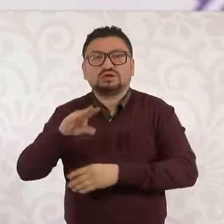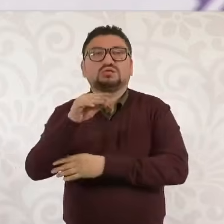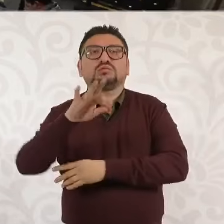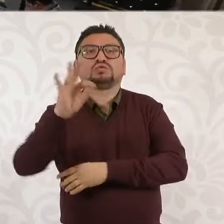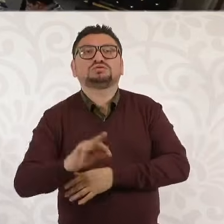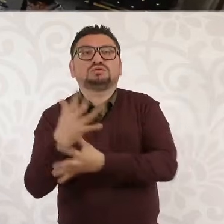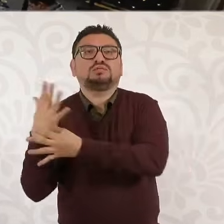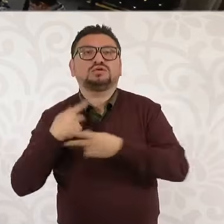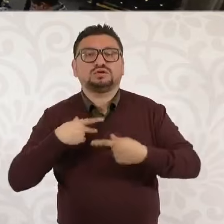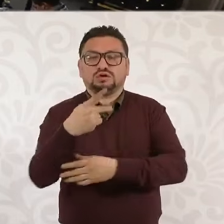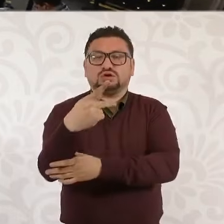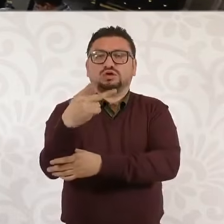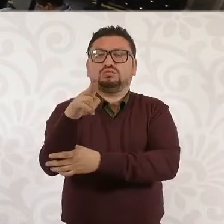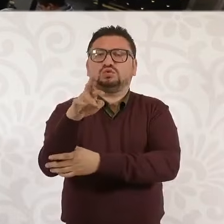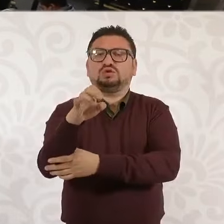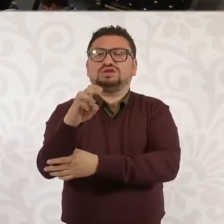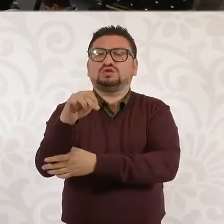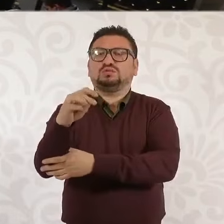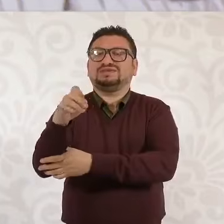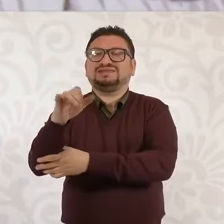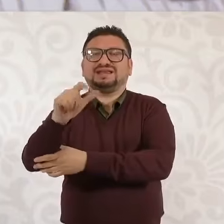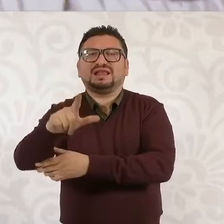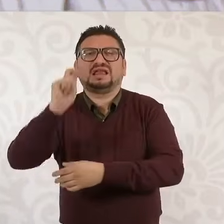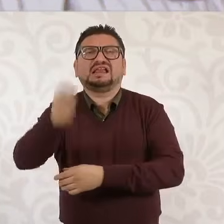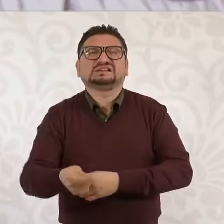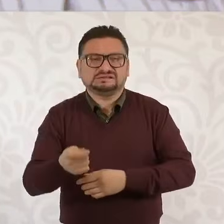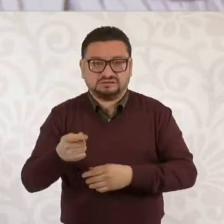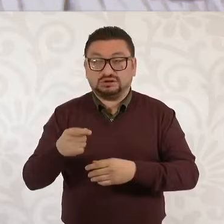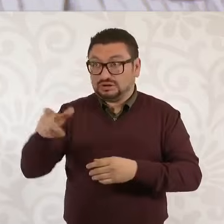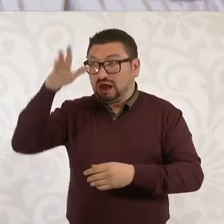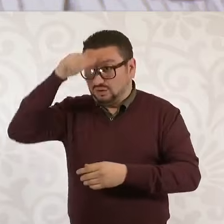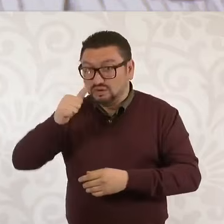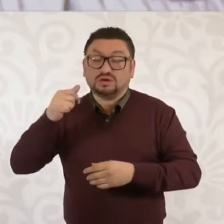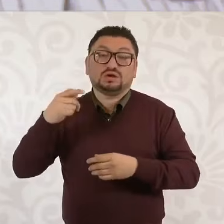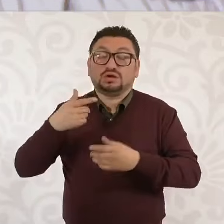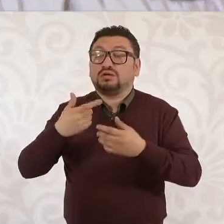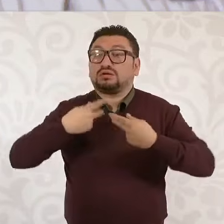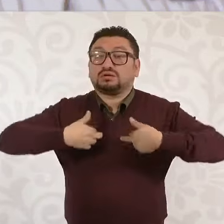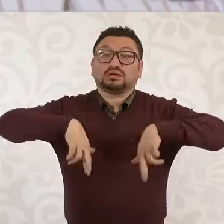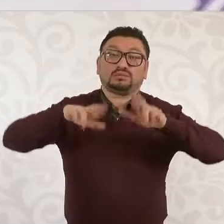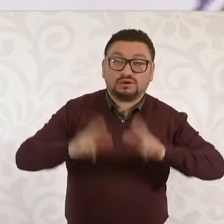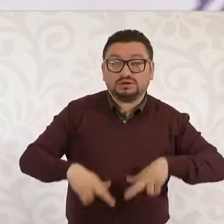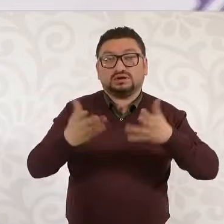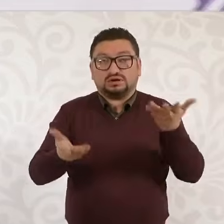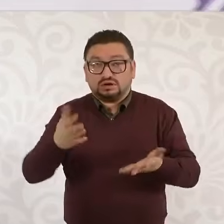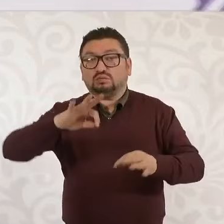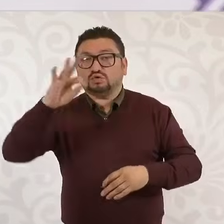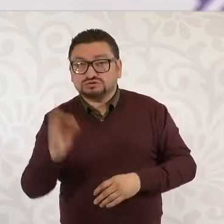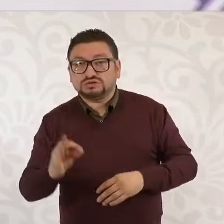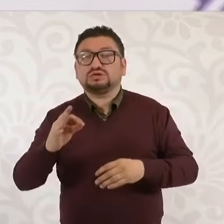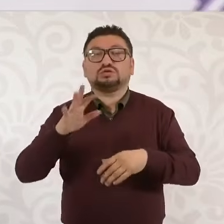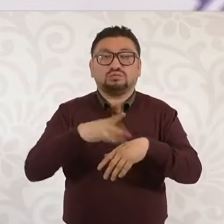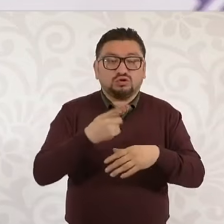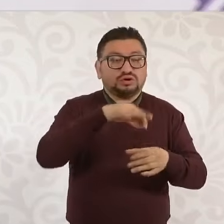qué quiere decir plurinominales? No es que no estén de acuerdo, porque si preguntas, ¿estás de acuerdo que haya una representación proporcional de acuerdo a